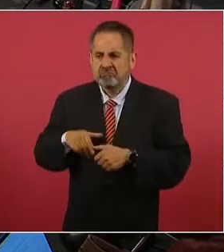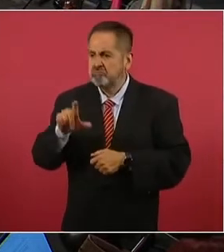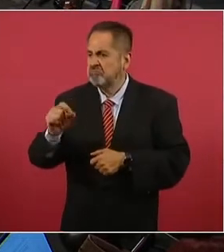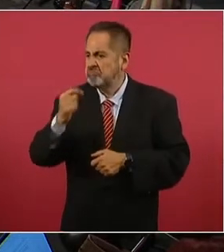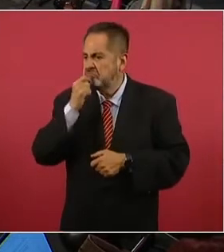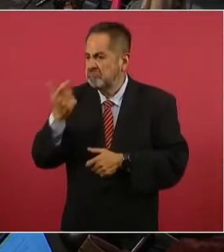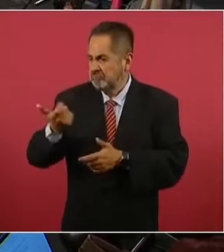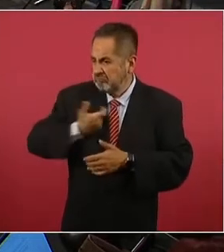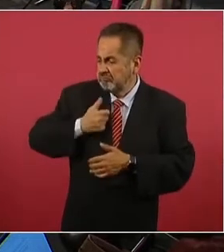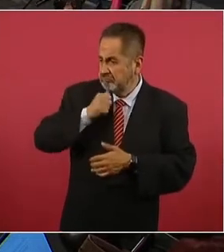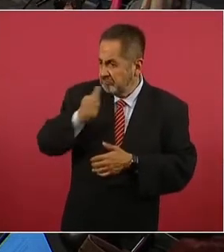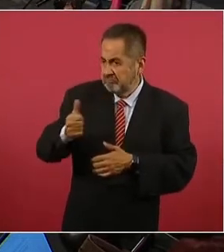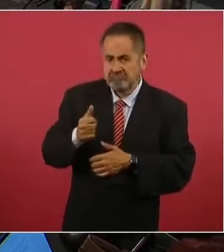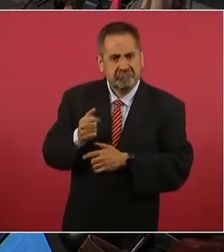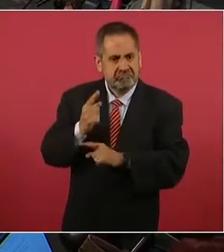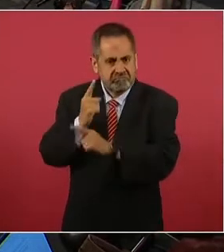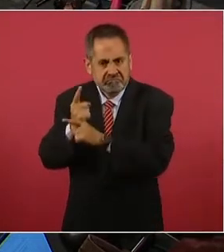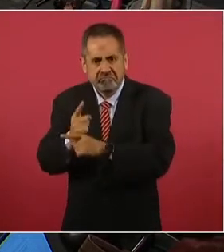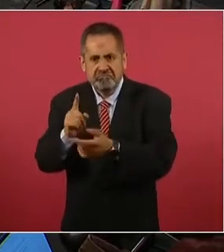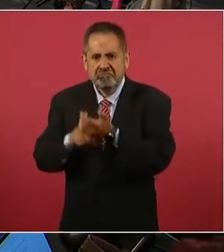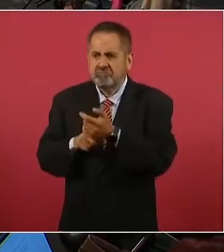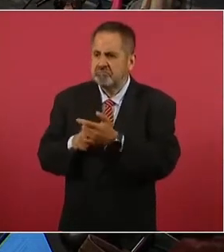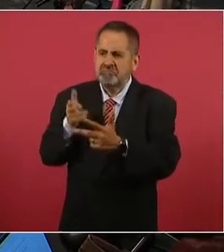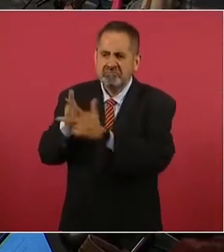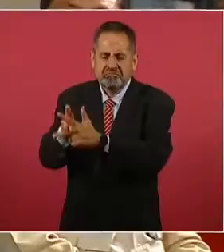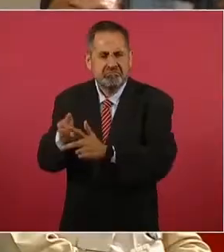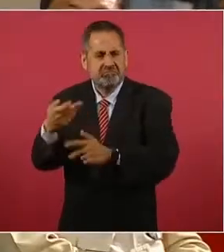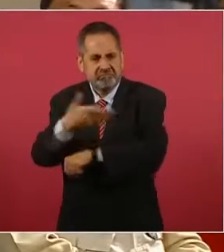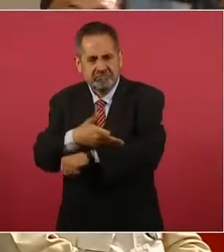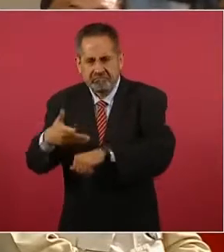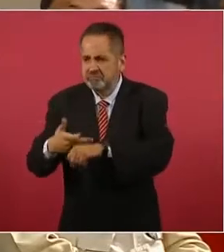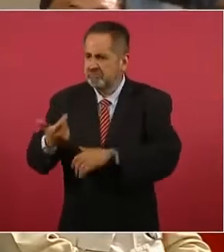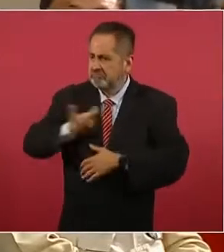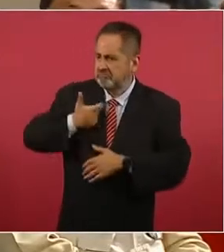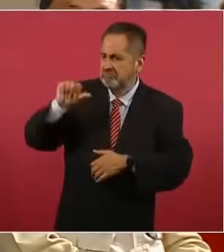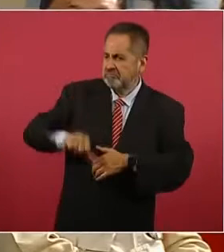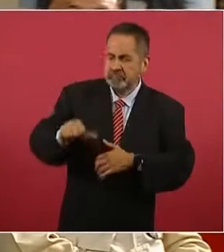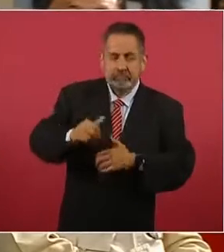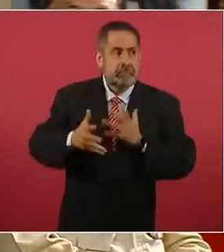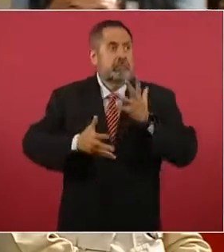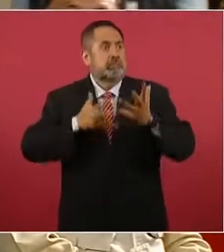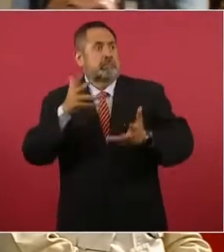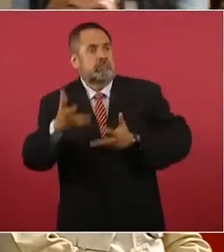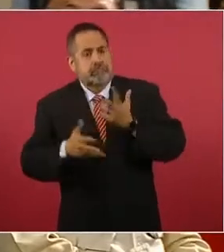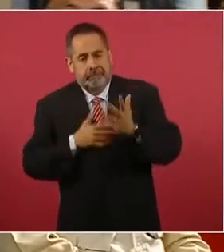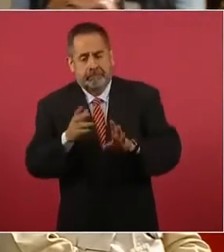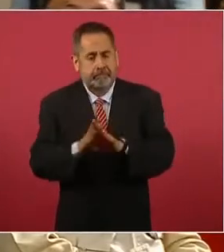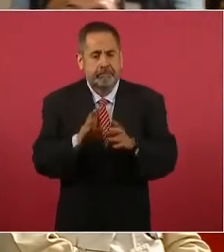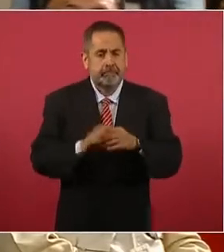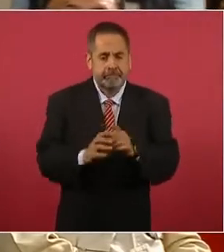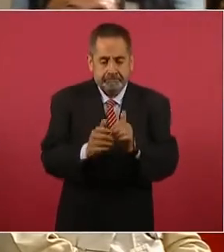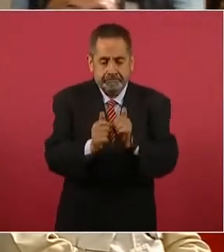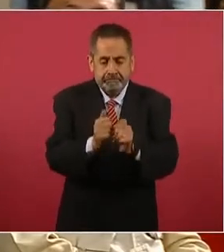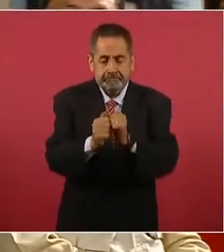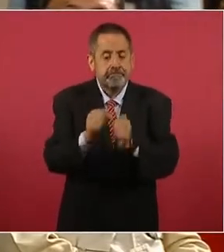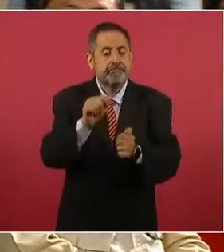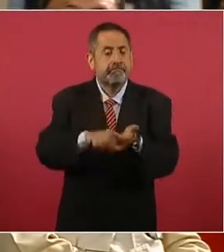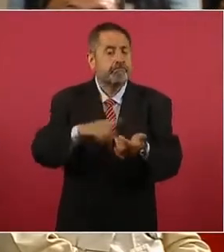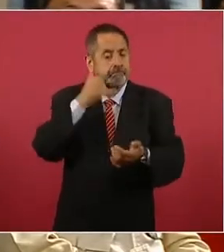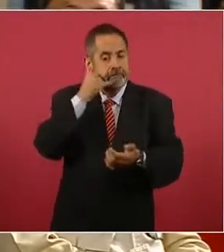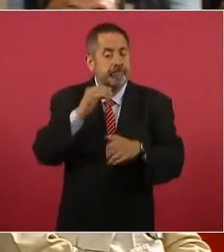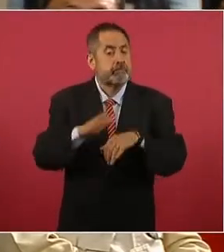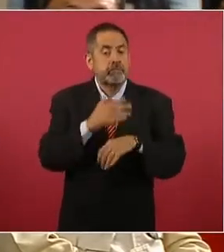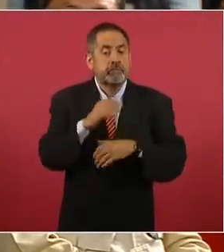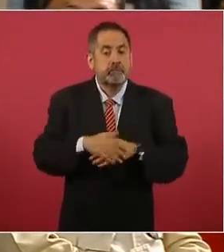para pagarme, vamos a descuartizar a tu familia, etcétera. ¿Por qué es una preocupación? Porque como son aplicaciones del teléfono,